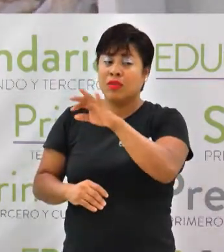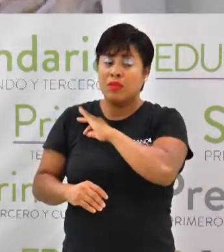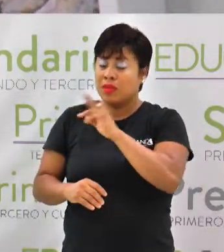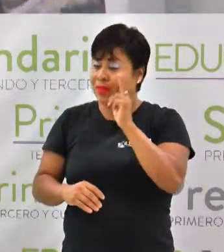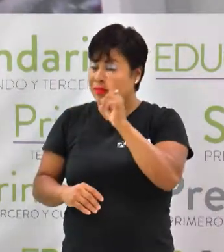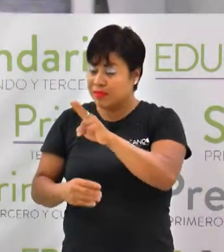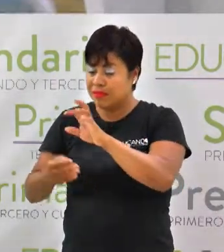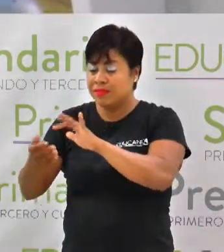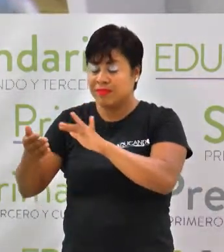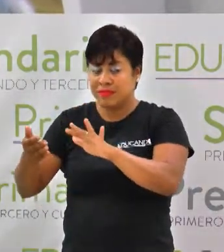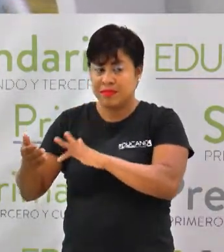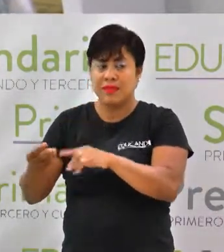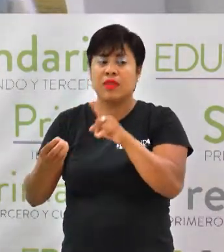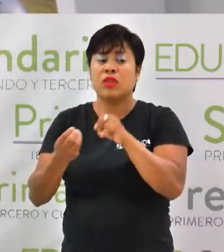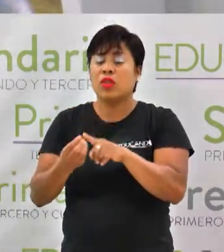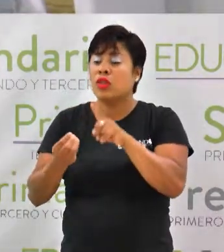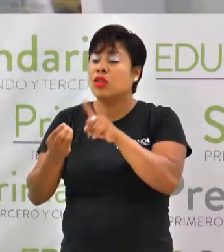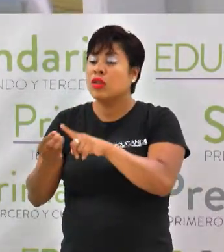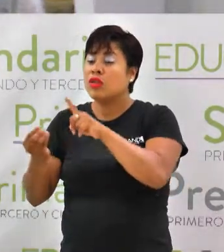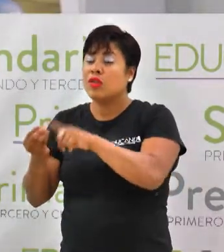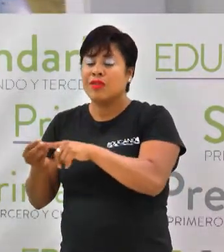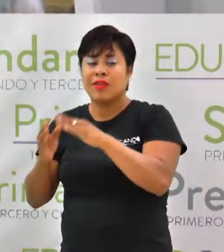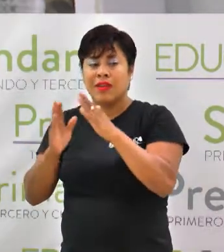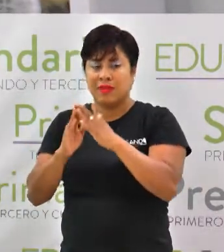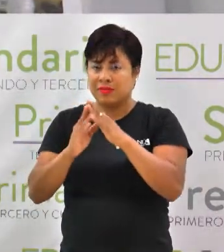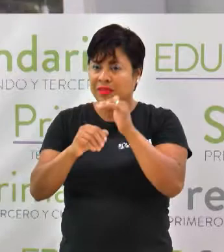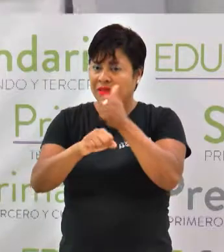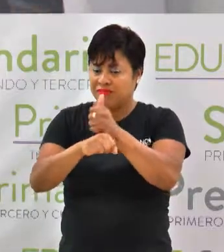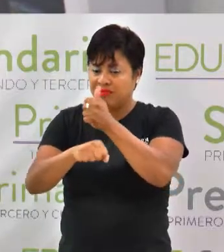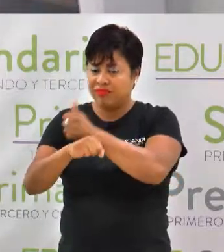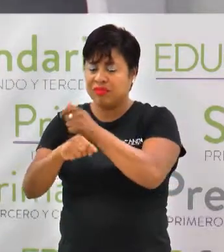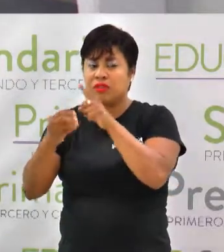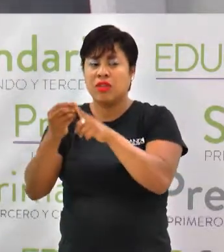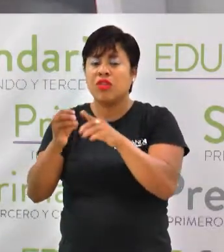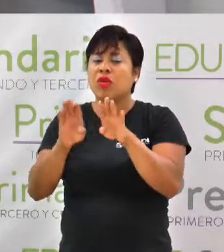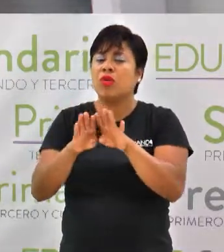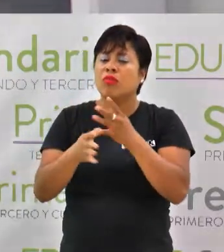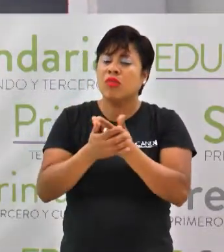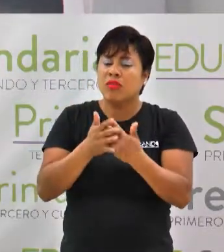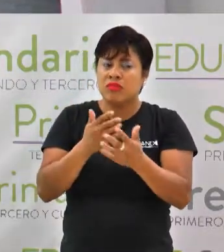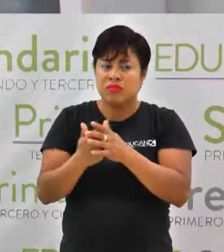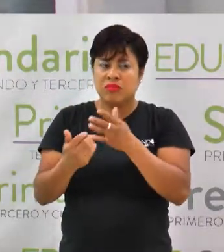Que tú puedes observar y leer en dónde están y cómo son